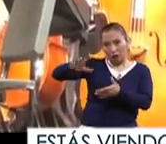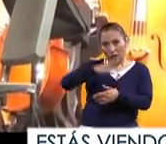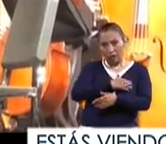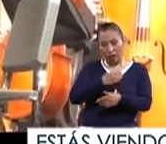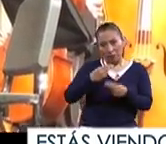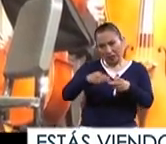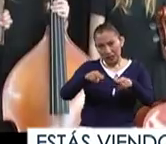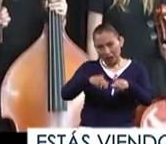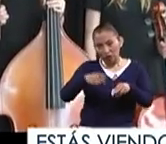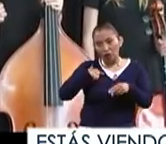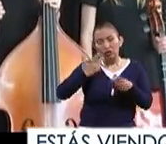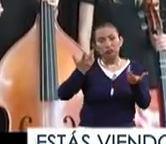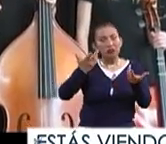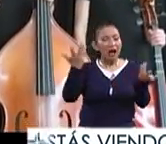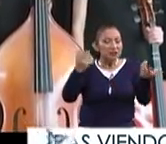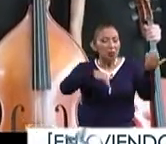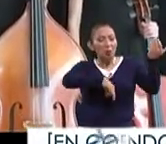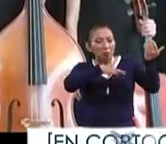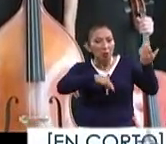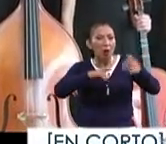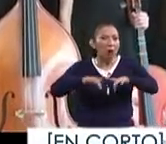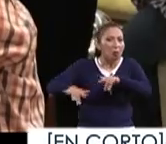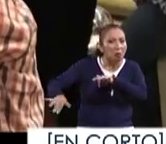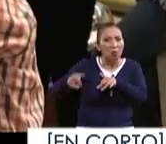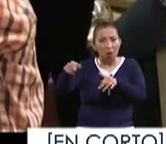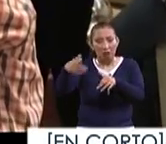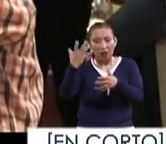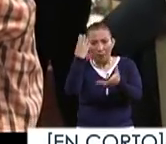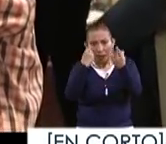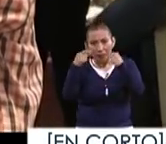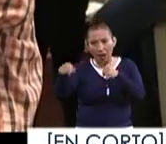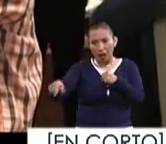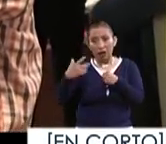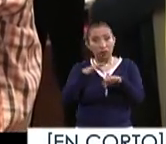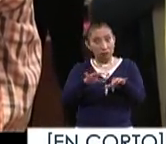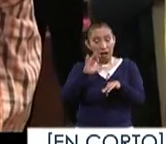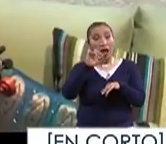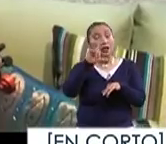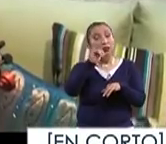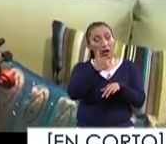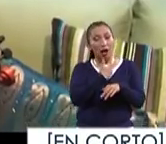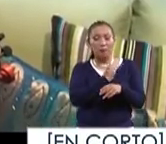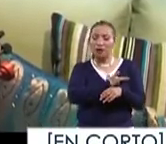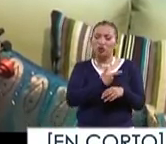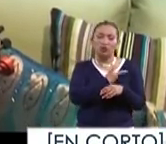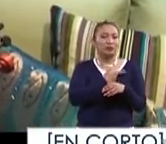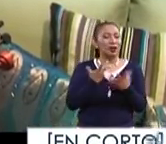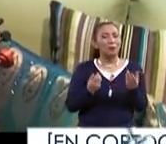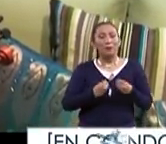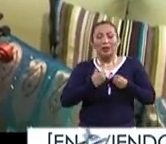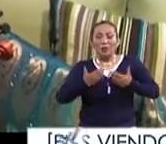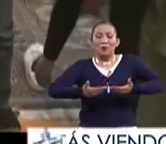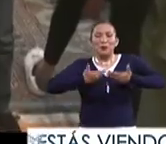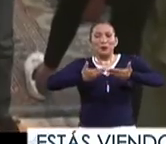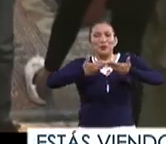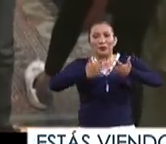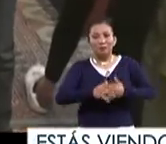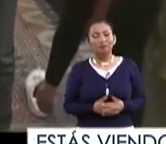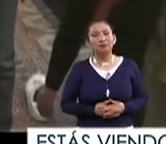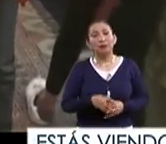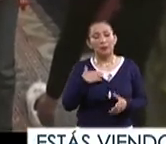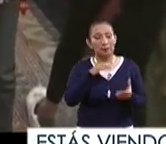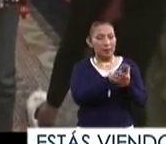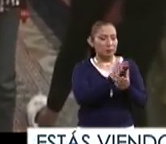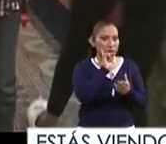mis nietos tocan algún instrumento y tocan música clásica, lo cual a mí me llena de vida. Y